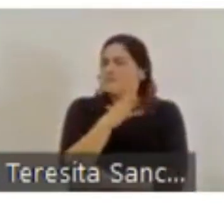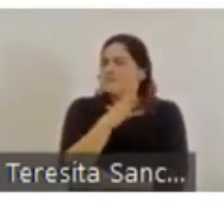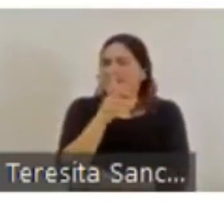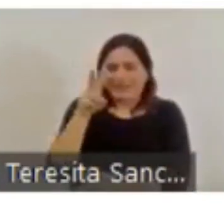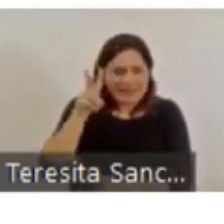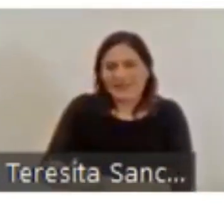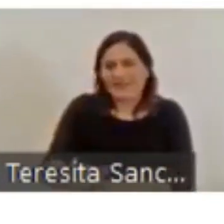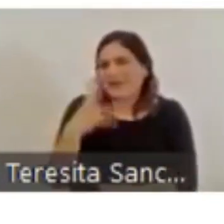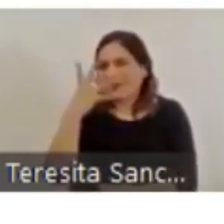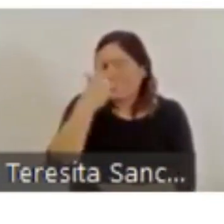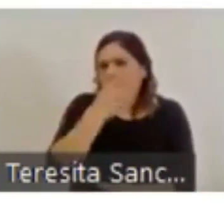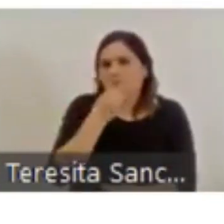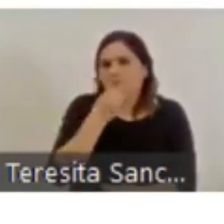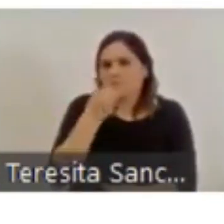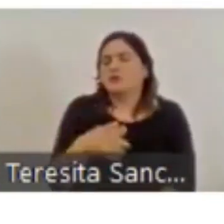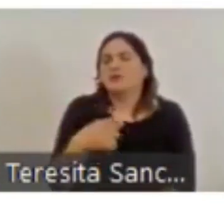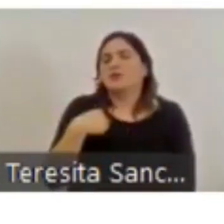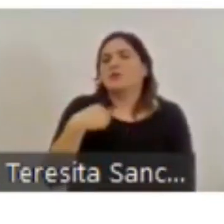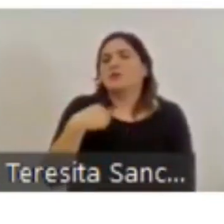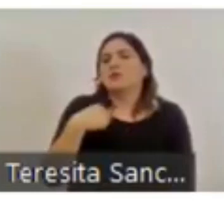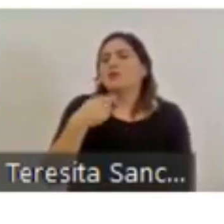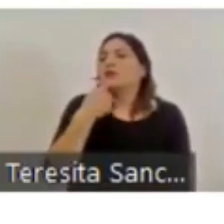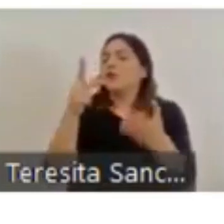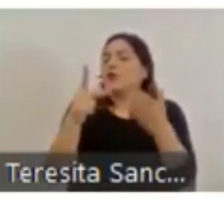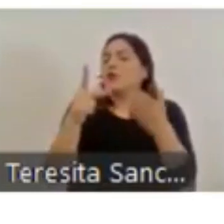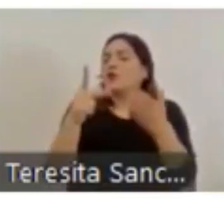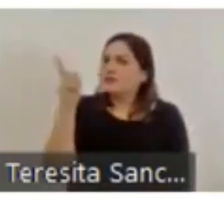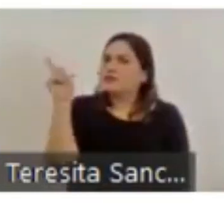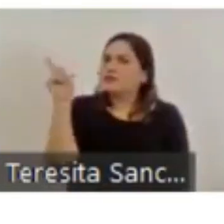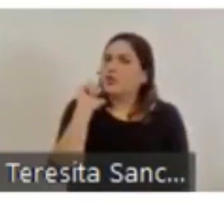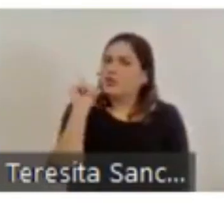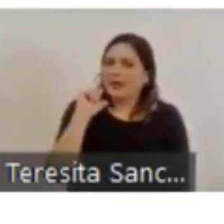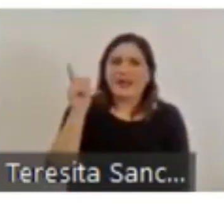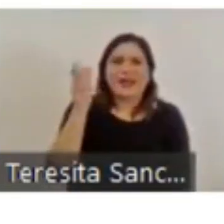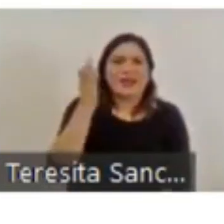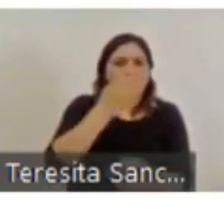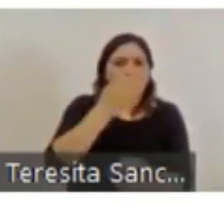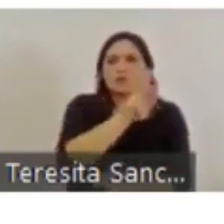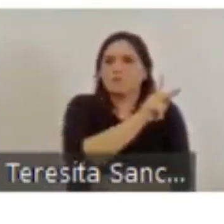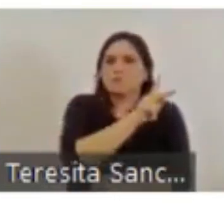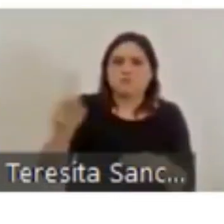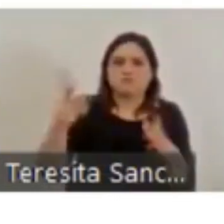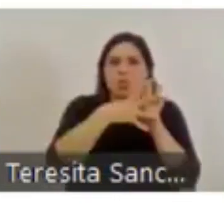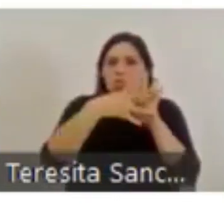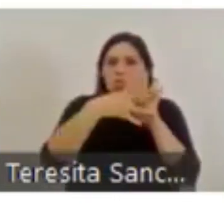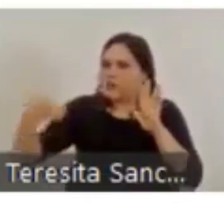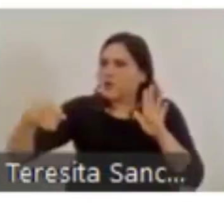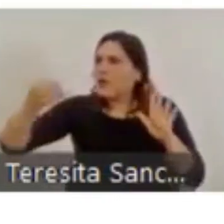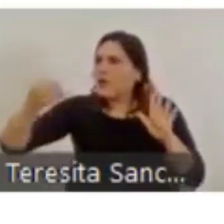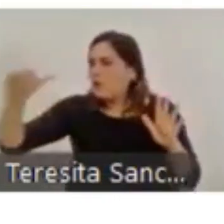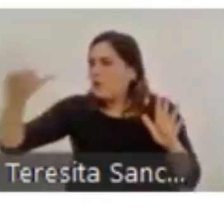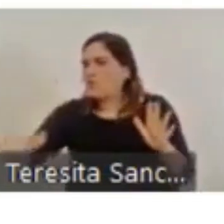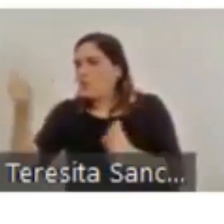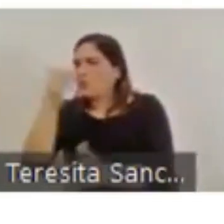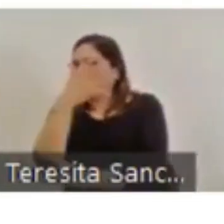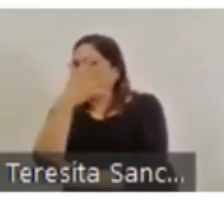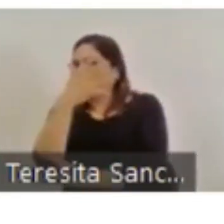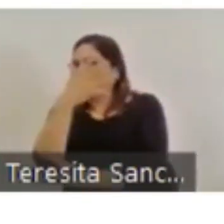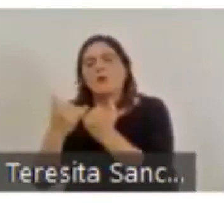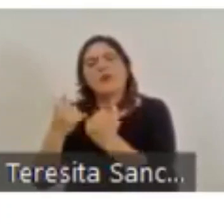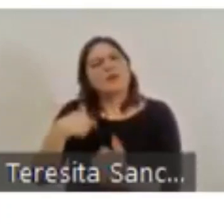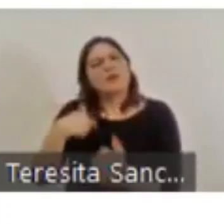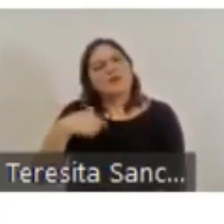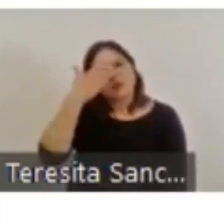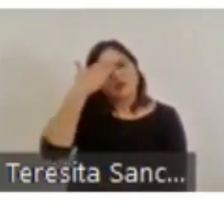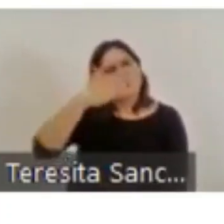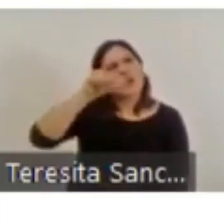y es algo, les repito, que todos deberíamos emular, ¿no? Sé que hay otro parque acá para